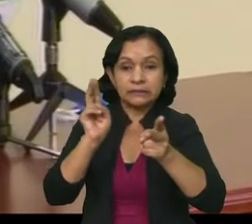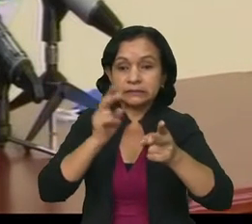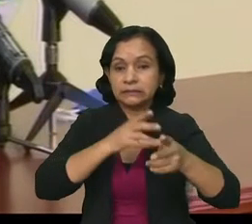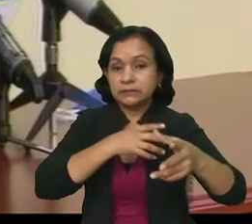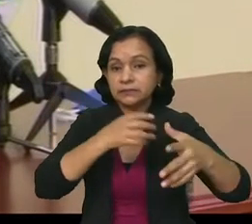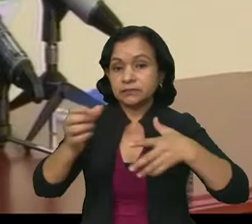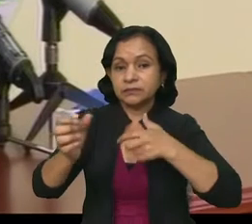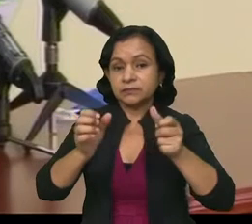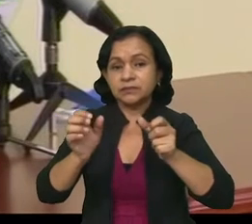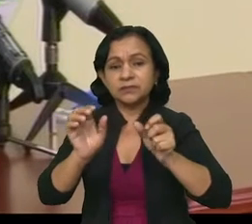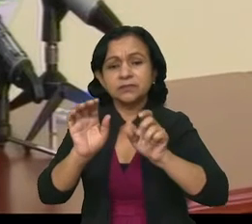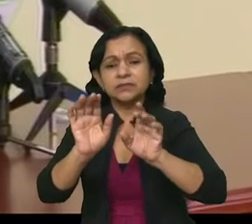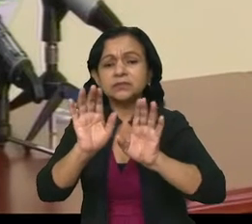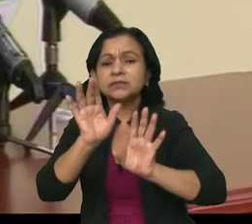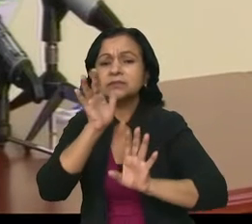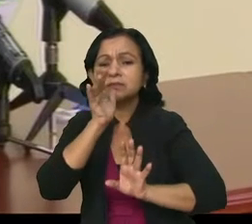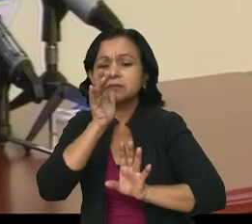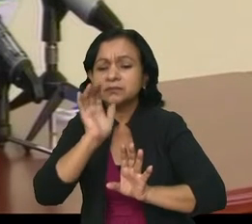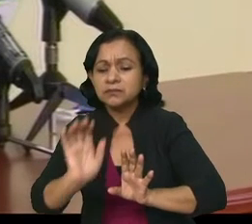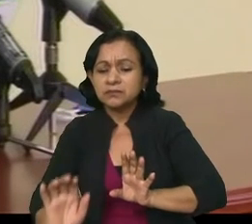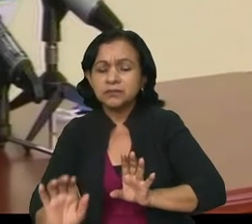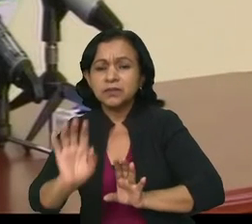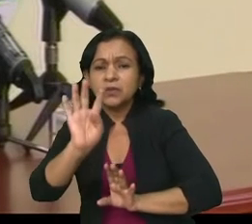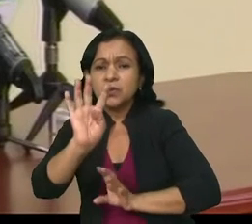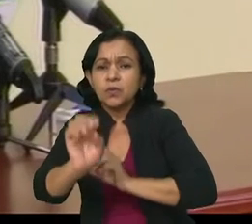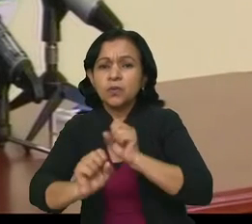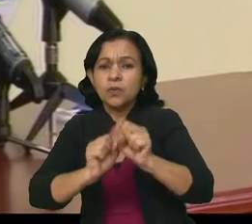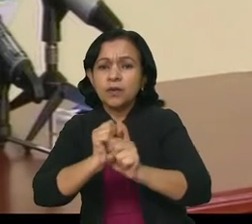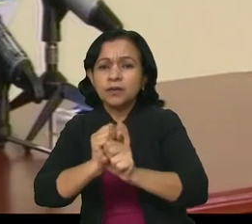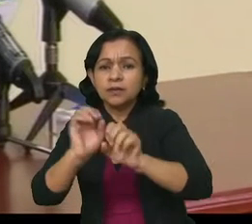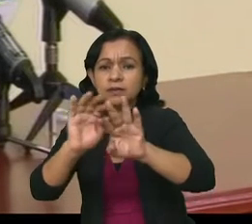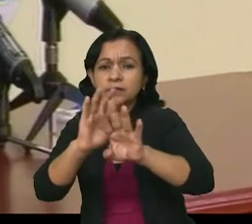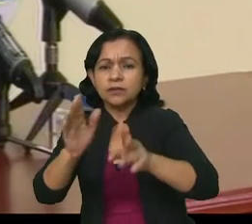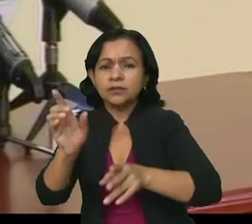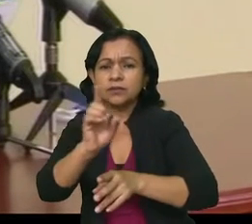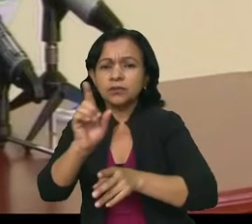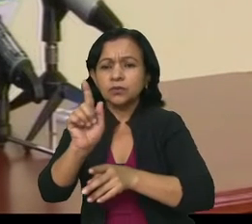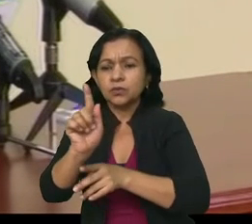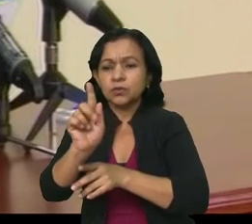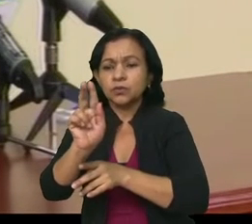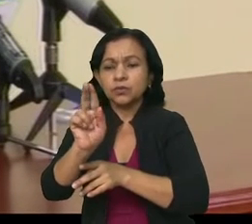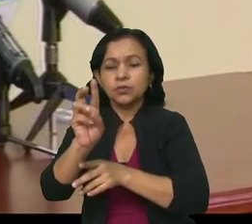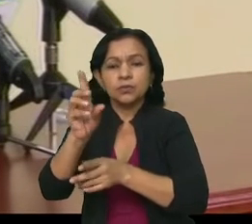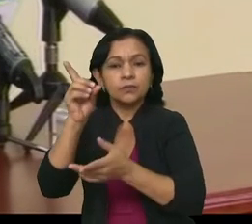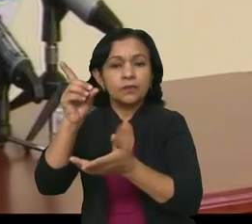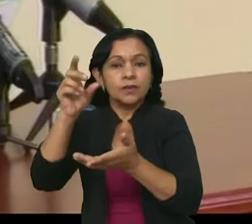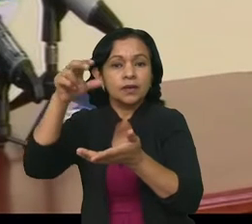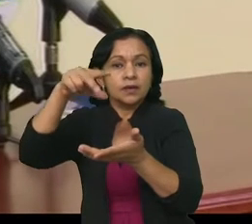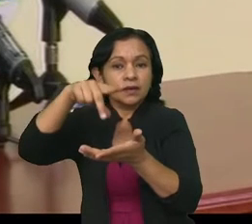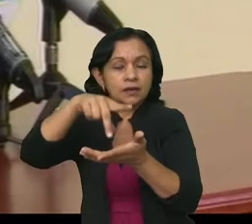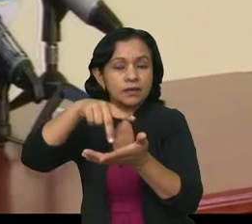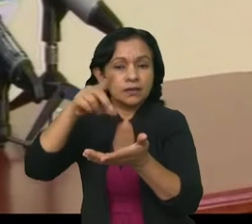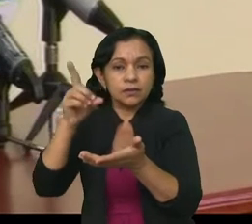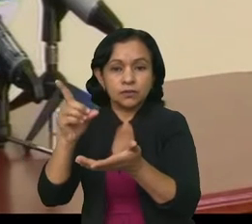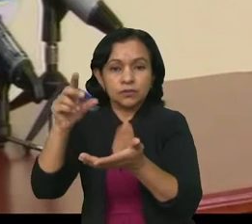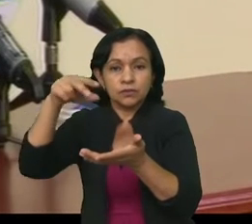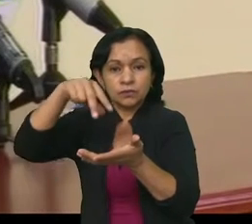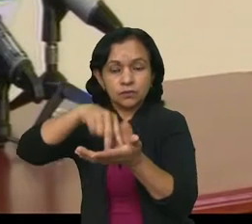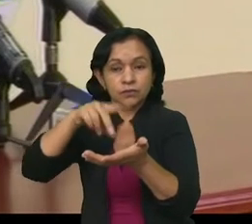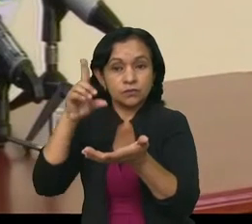a niñita de 4 años de edad en el municipio El Tuma, La Dalia, departamento de